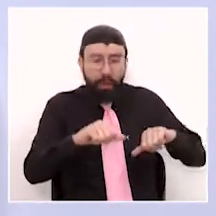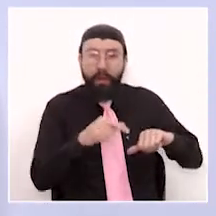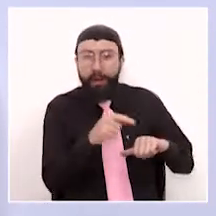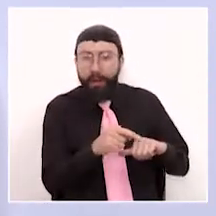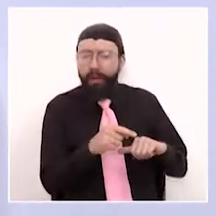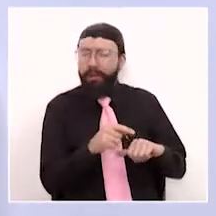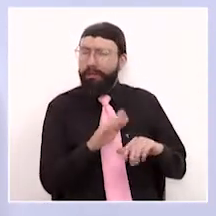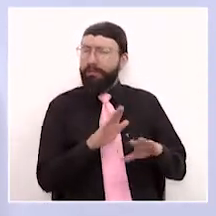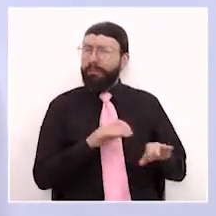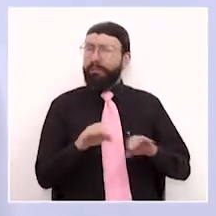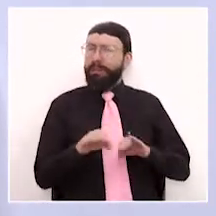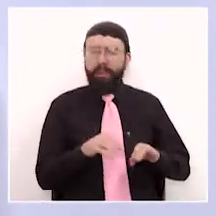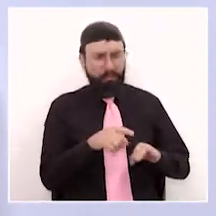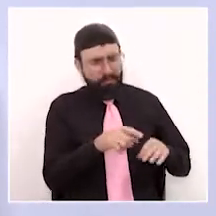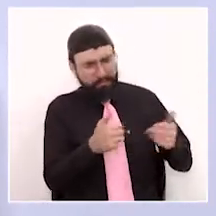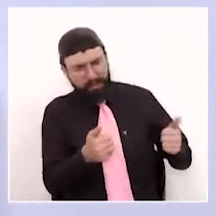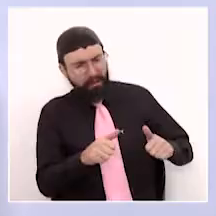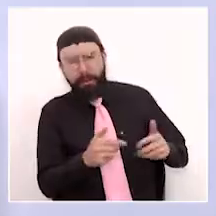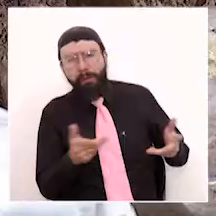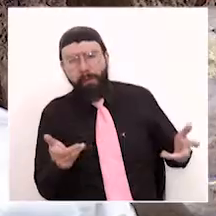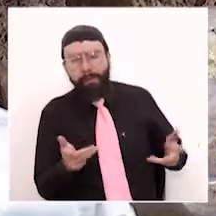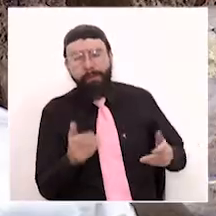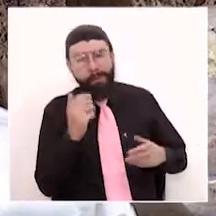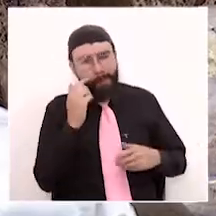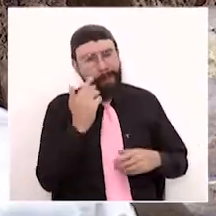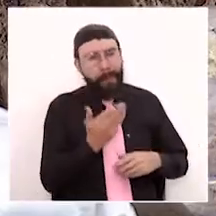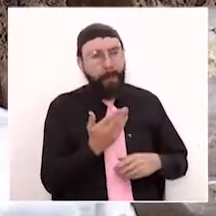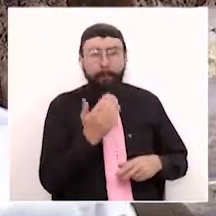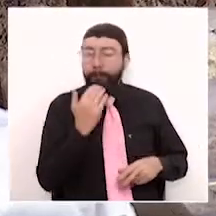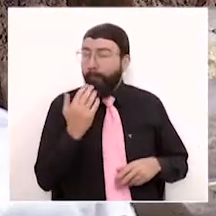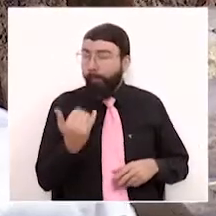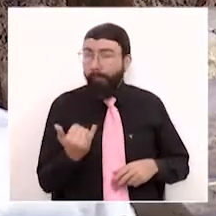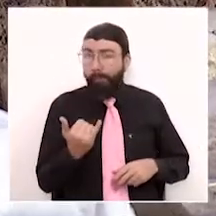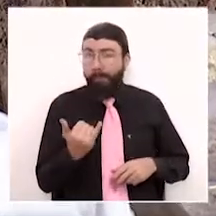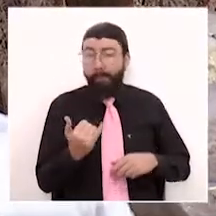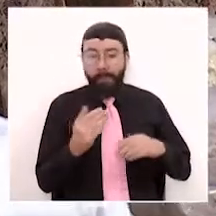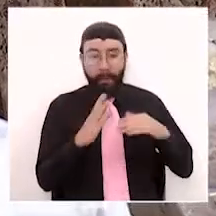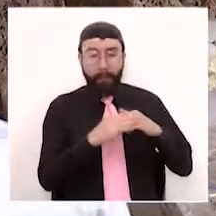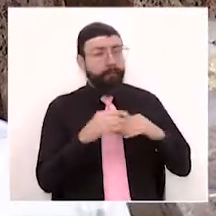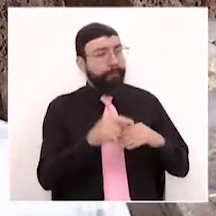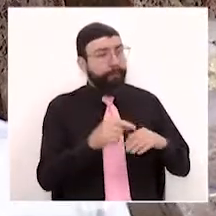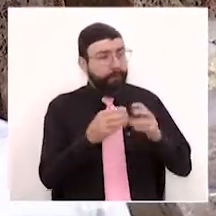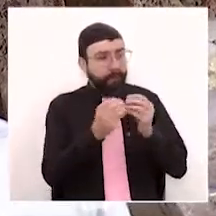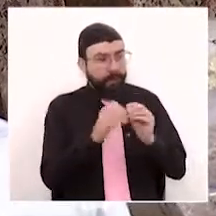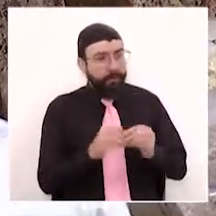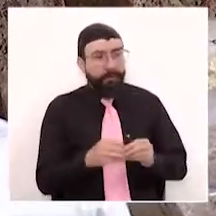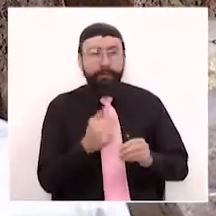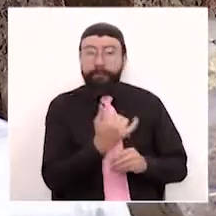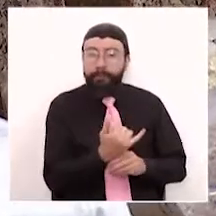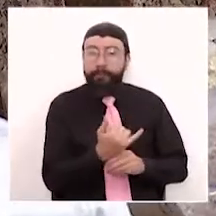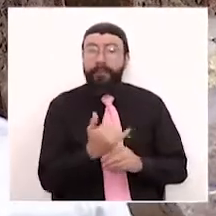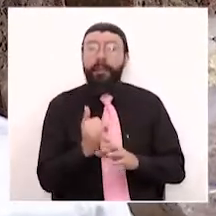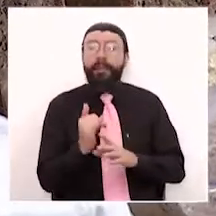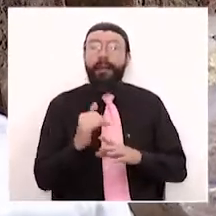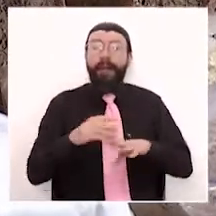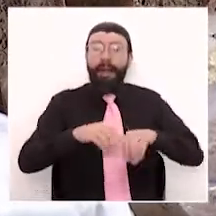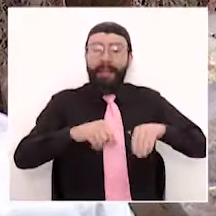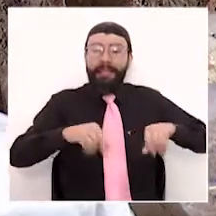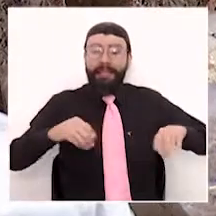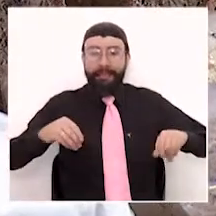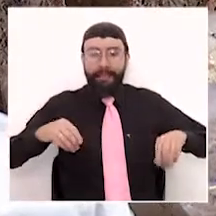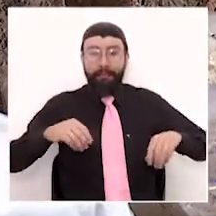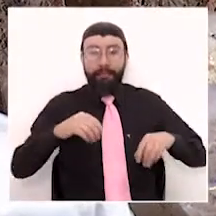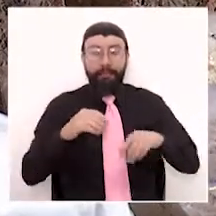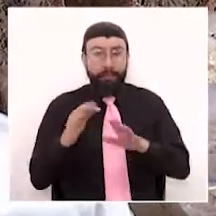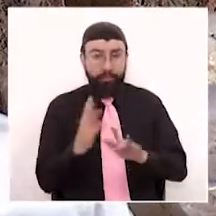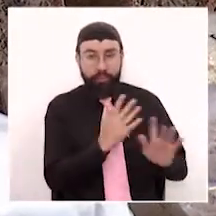voy a explicar qué beneficios tiene. Este pan, por ejemplo, se hace con harina de trigo. Esa es la parte blanca únicamente